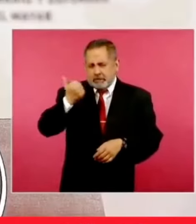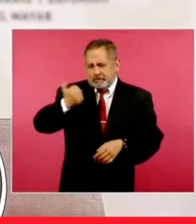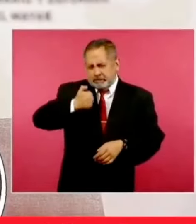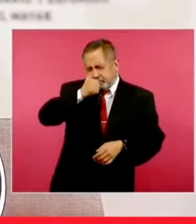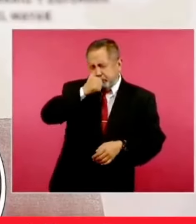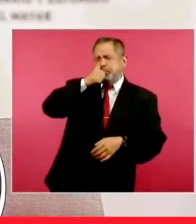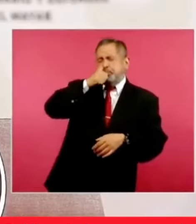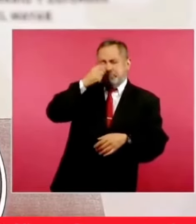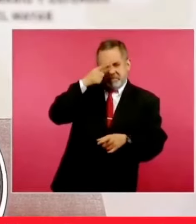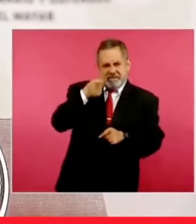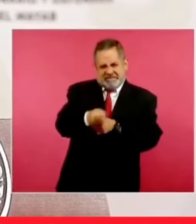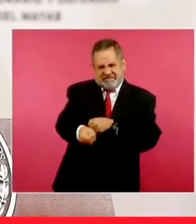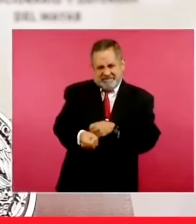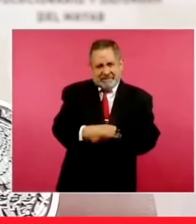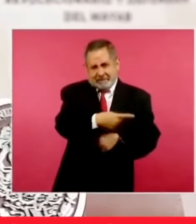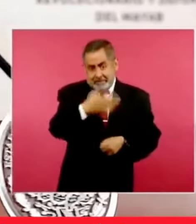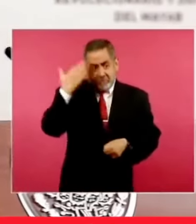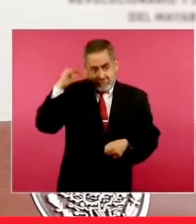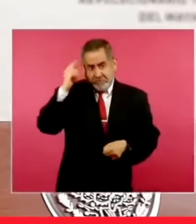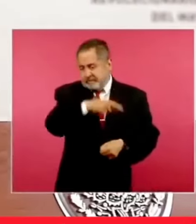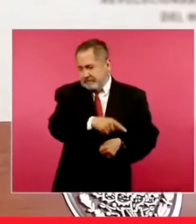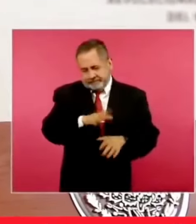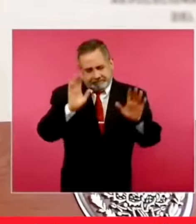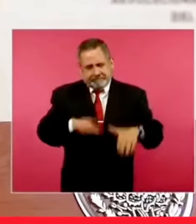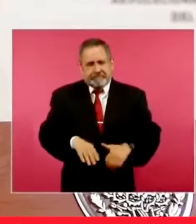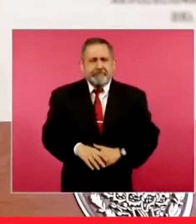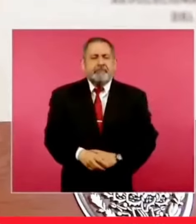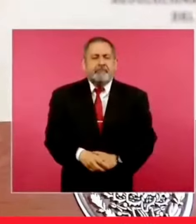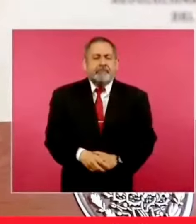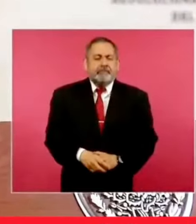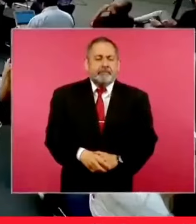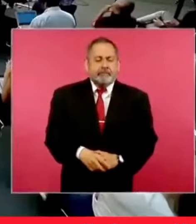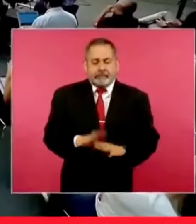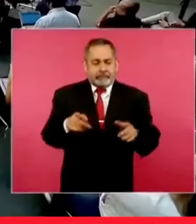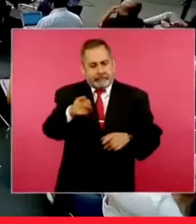Bueno, vámonos. Gracias, presidente.